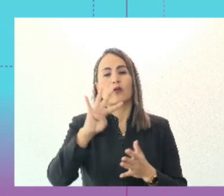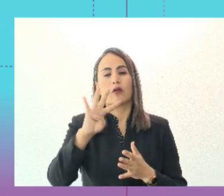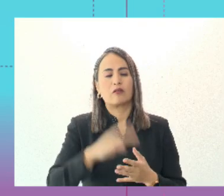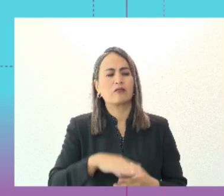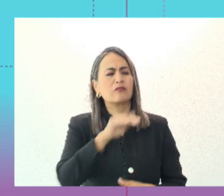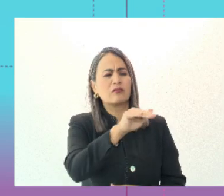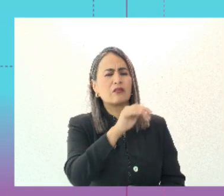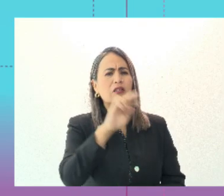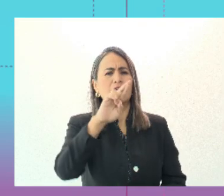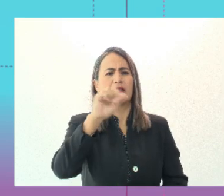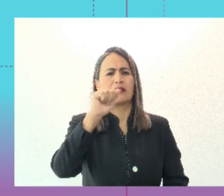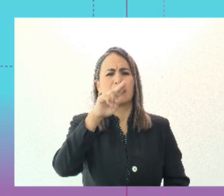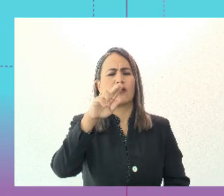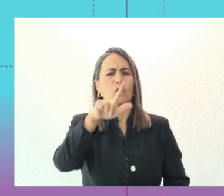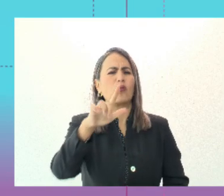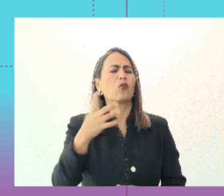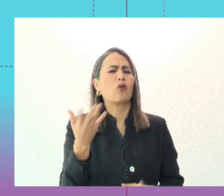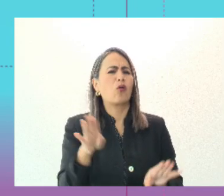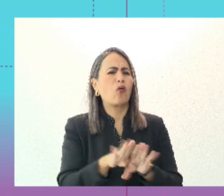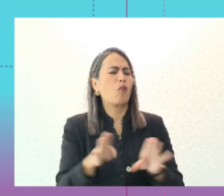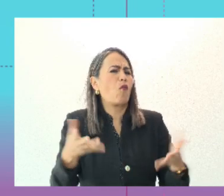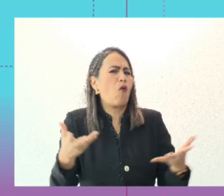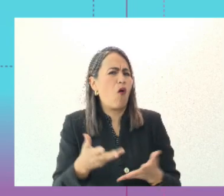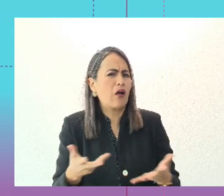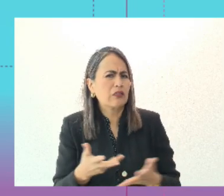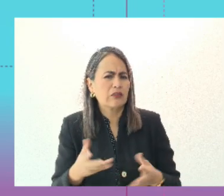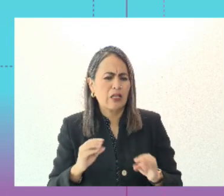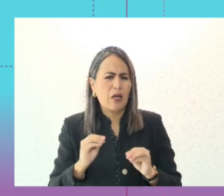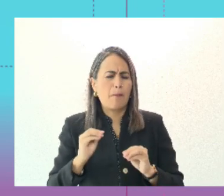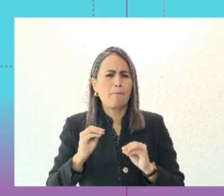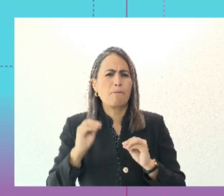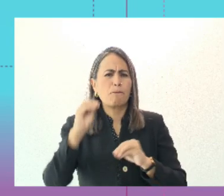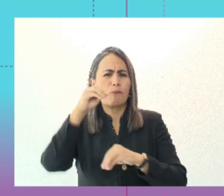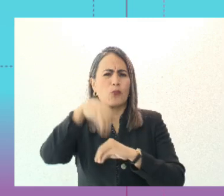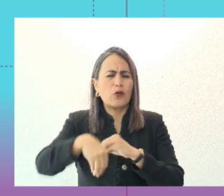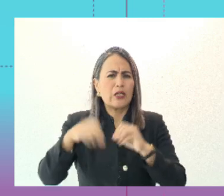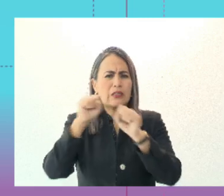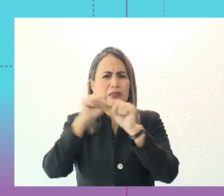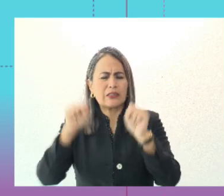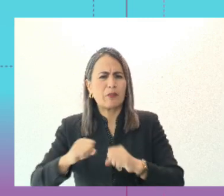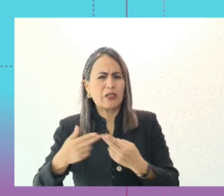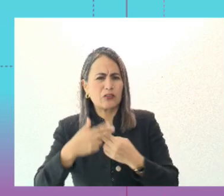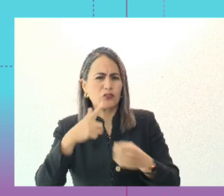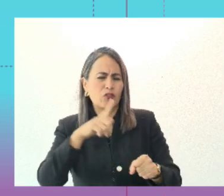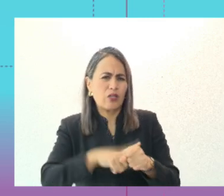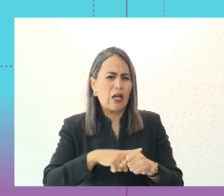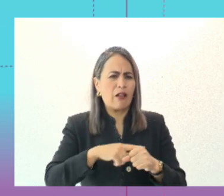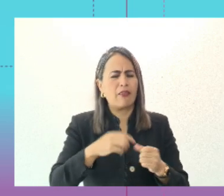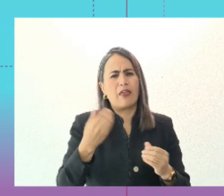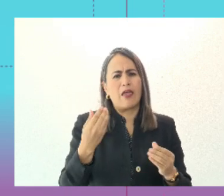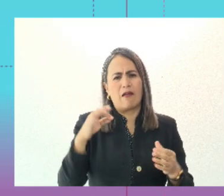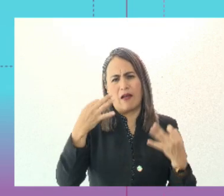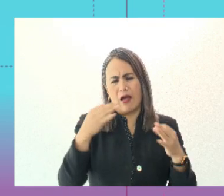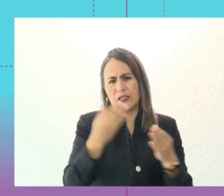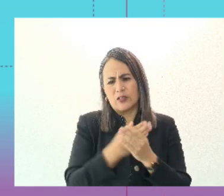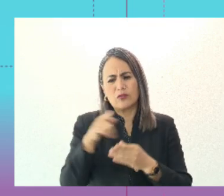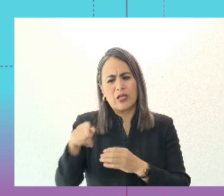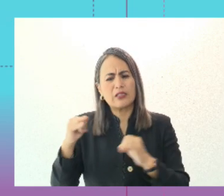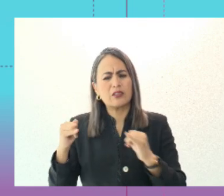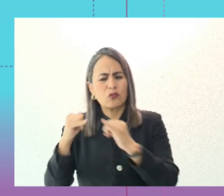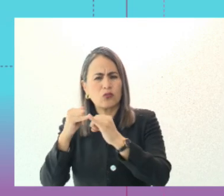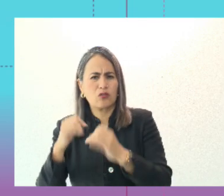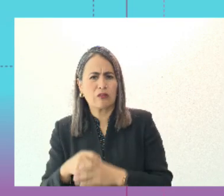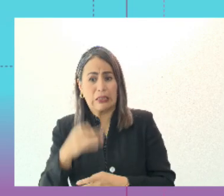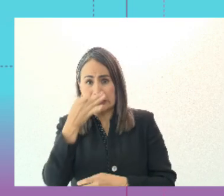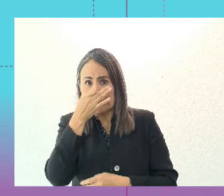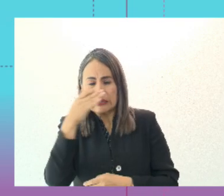Raúl, ¿cómo le hacemos para instalar un sistema nacional de archivos en tal dependencia? ¿No? Digo, bueno, pues es que ya en